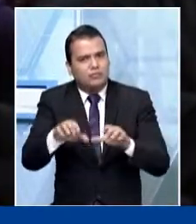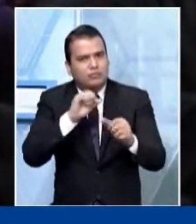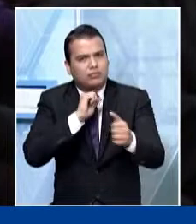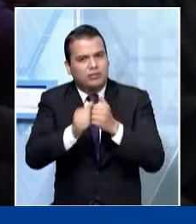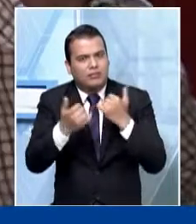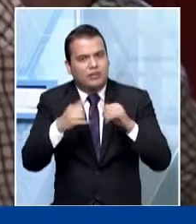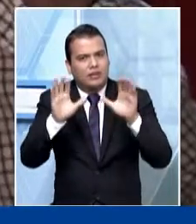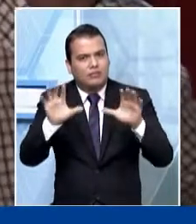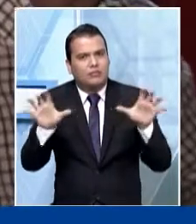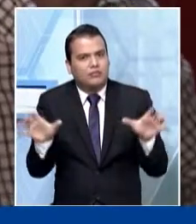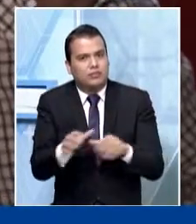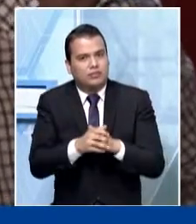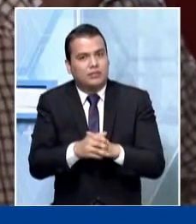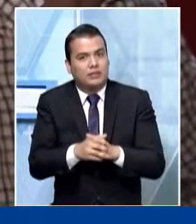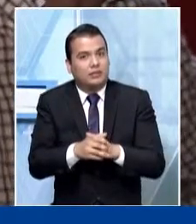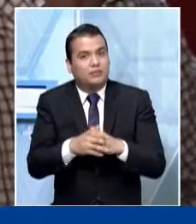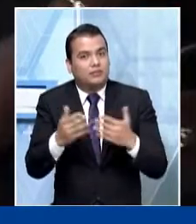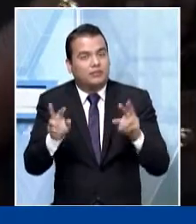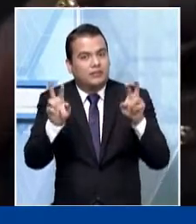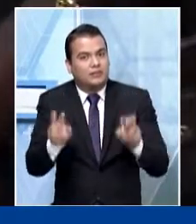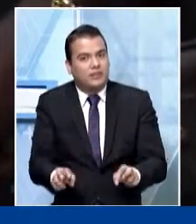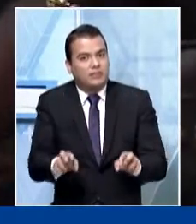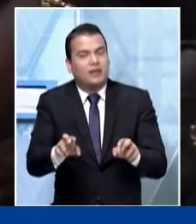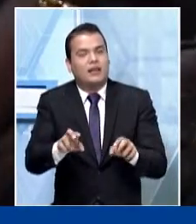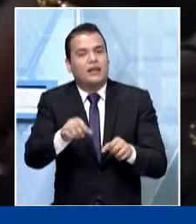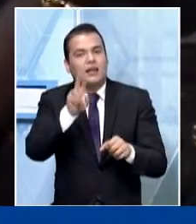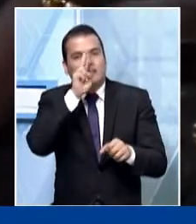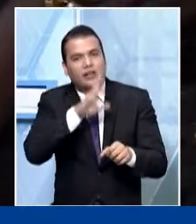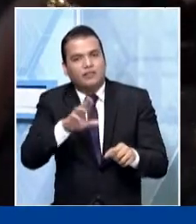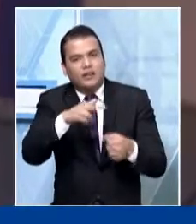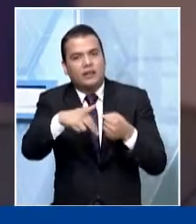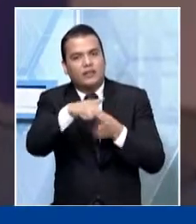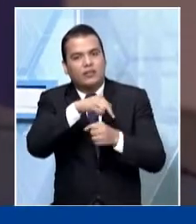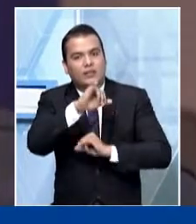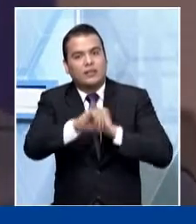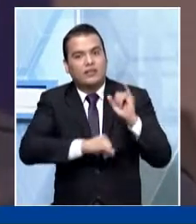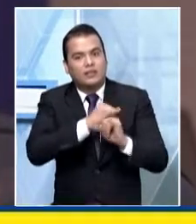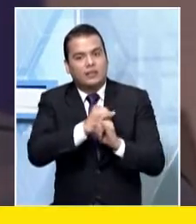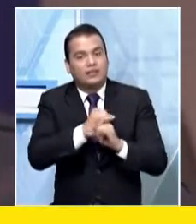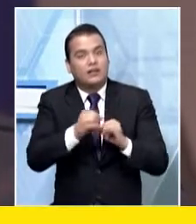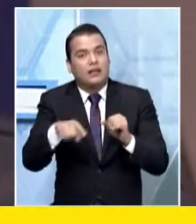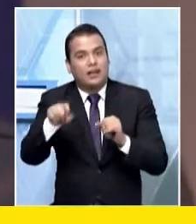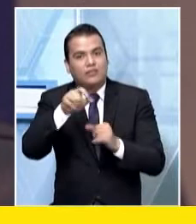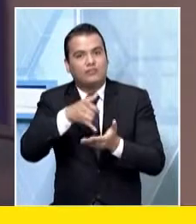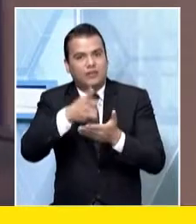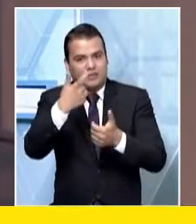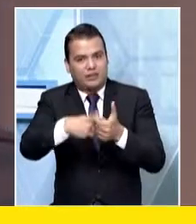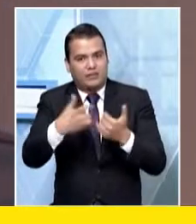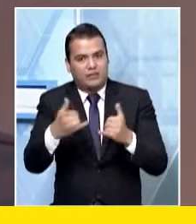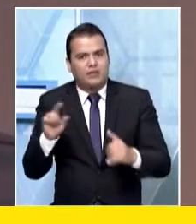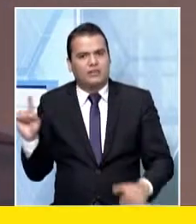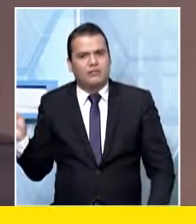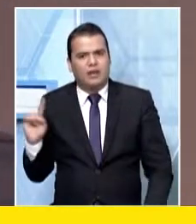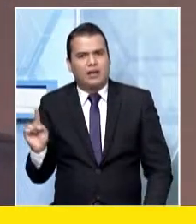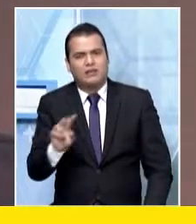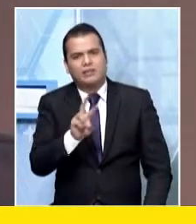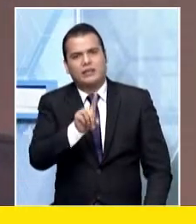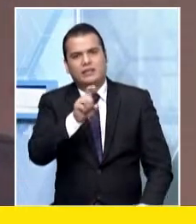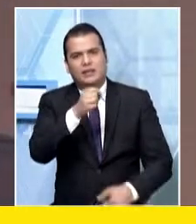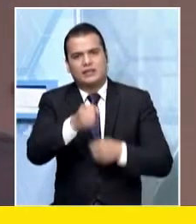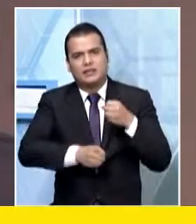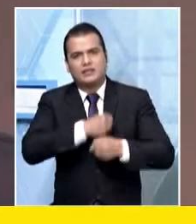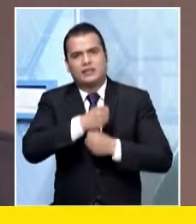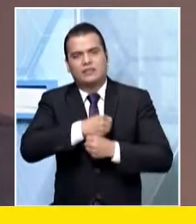deportivas locales regionales nacionales e internacionales unas actuación a los 26 años que llevo de carrera periodística